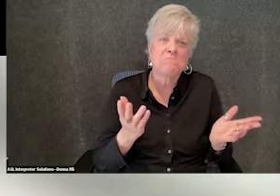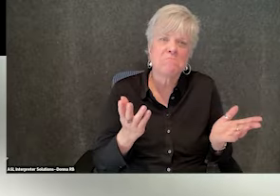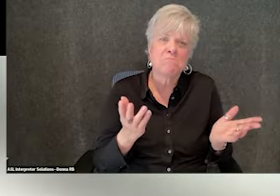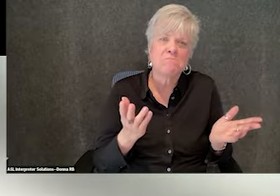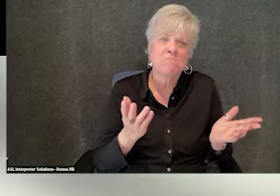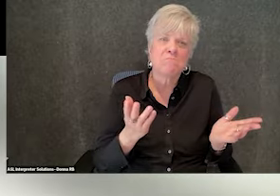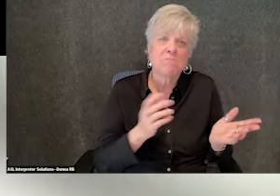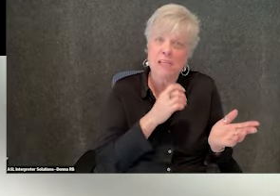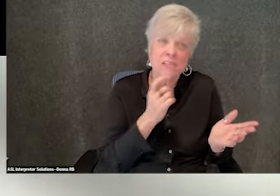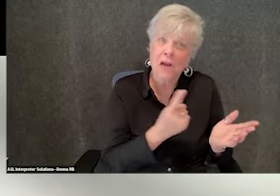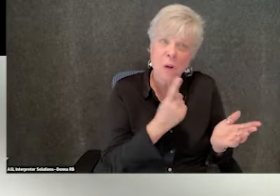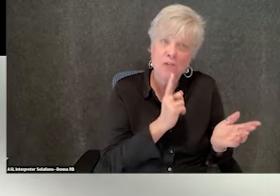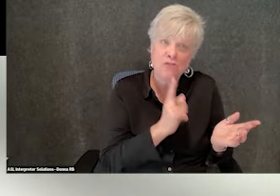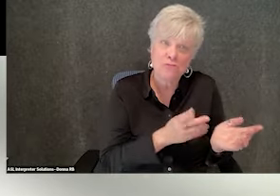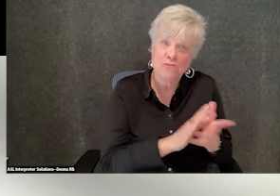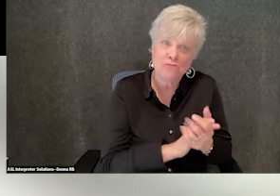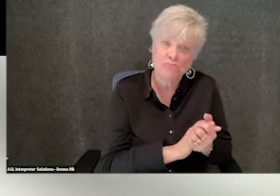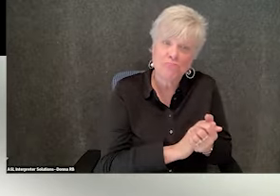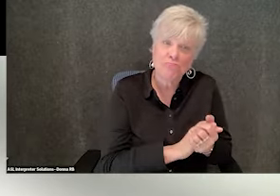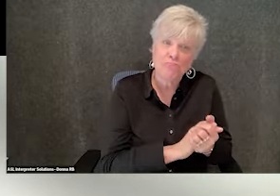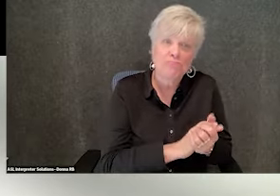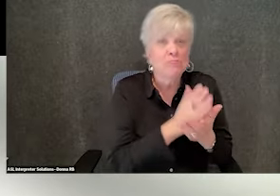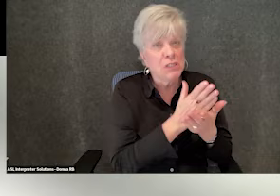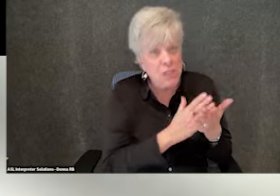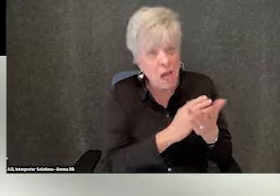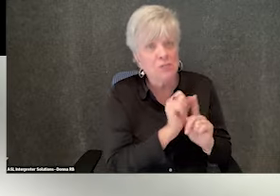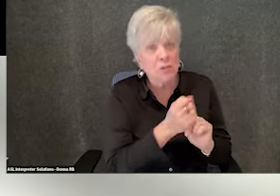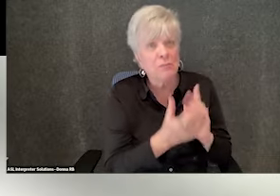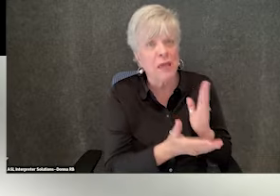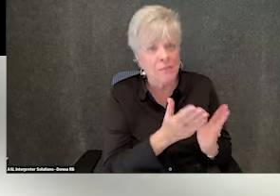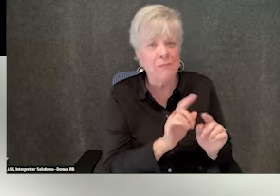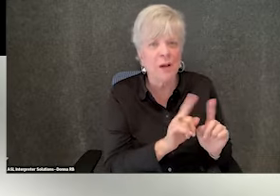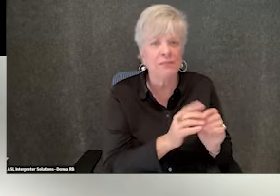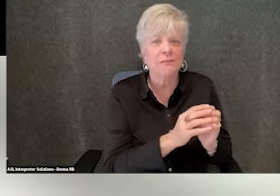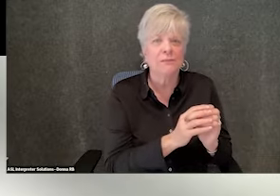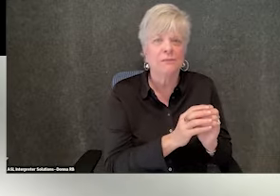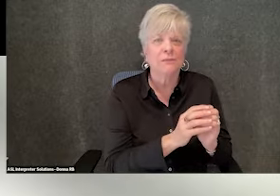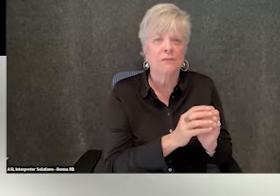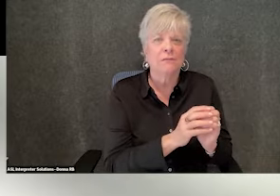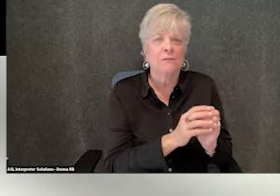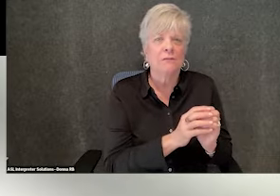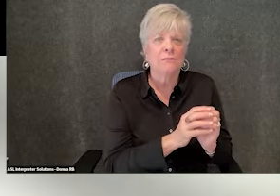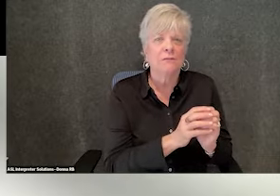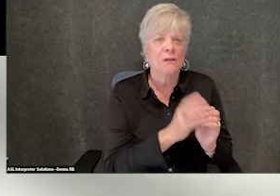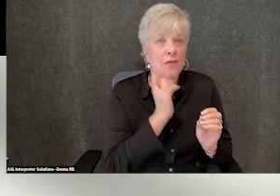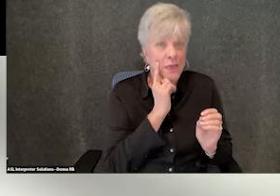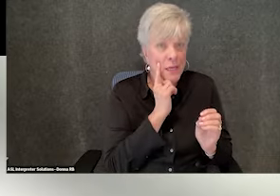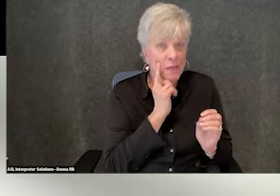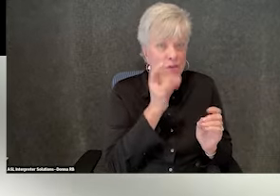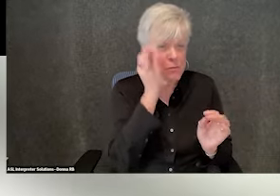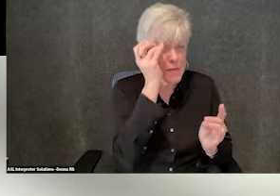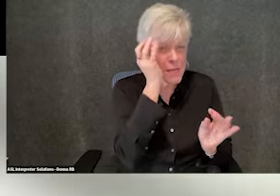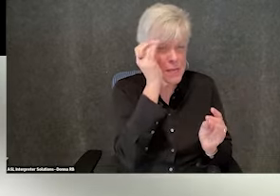tomar decisiones. Y muchas cosas con discapacidades intelectuales no es